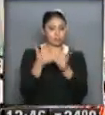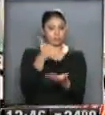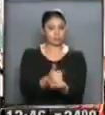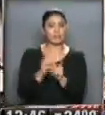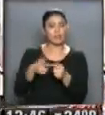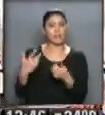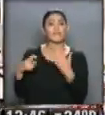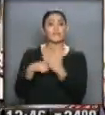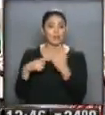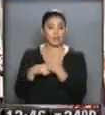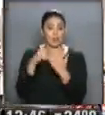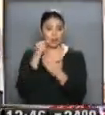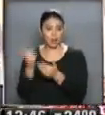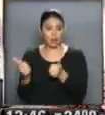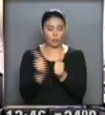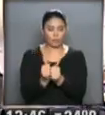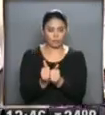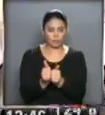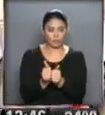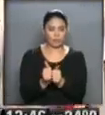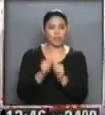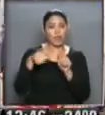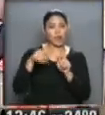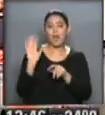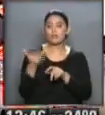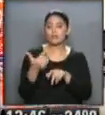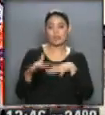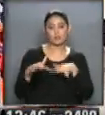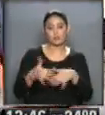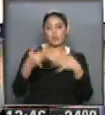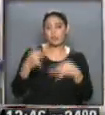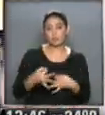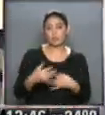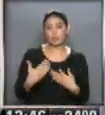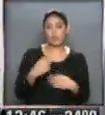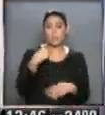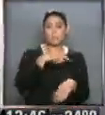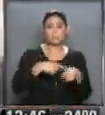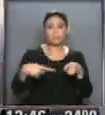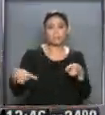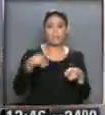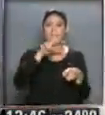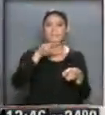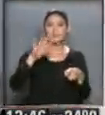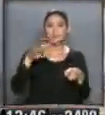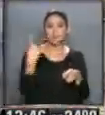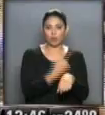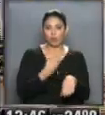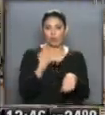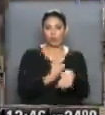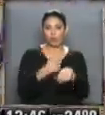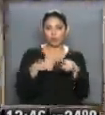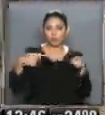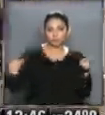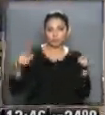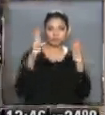por el fiscal que entiende la causa también. Están dadas todas las condiciones para que estas 24 horas sean sobradas para realizar